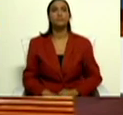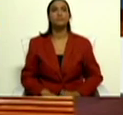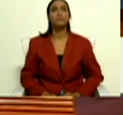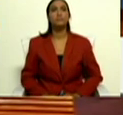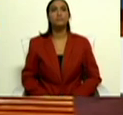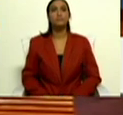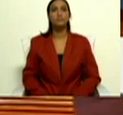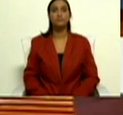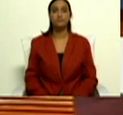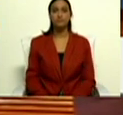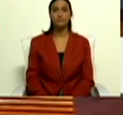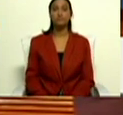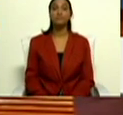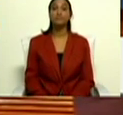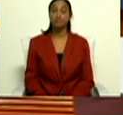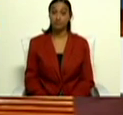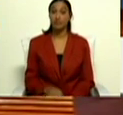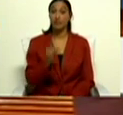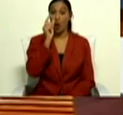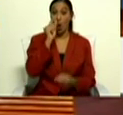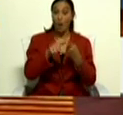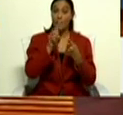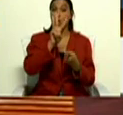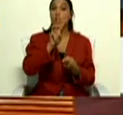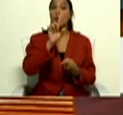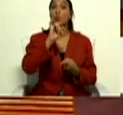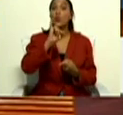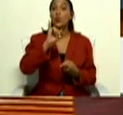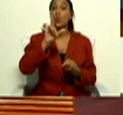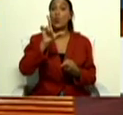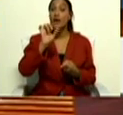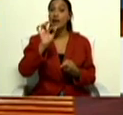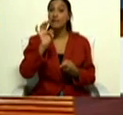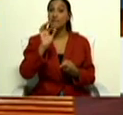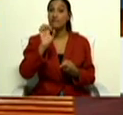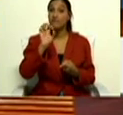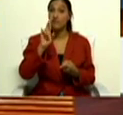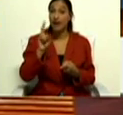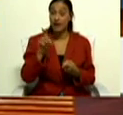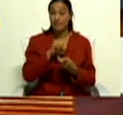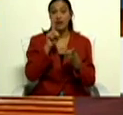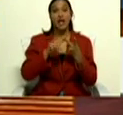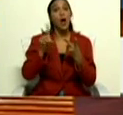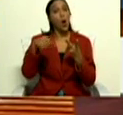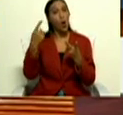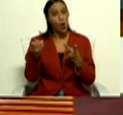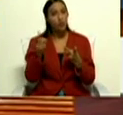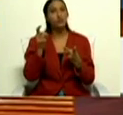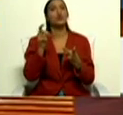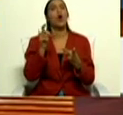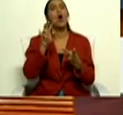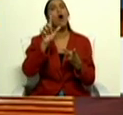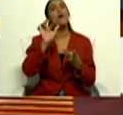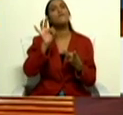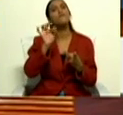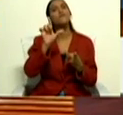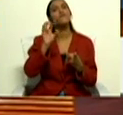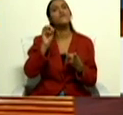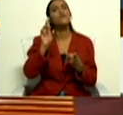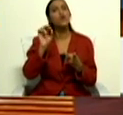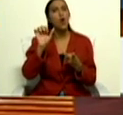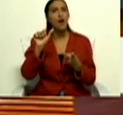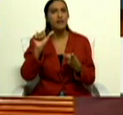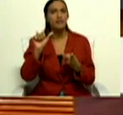este sujeto Wilfer Piña, mientras que Renzo Flores, vinculado a este, es un desertor,